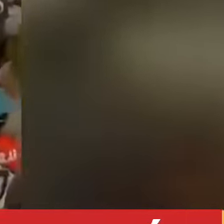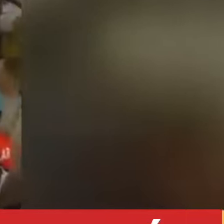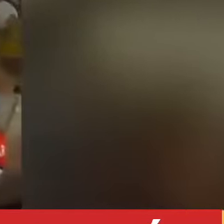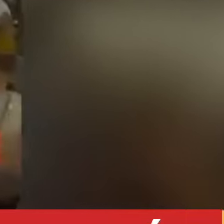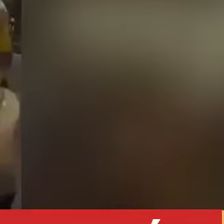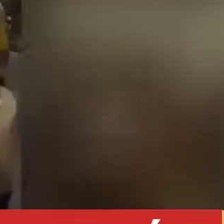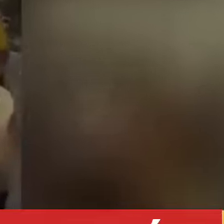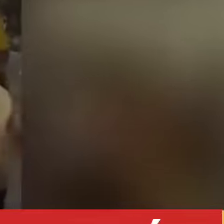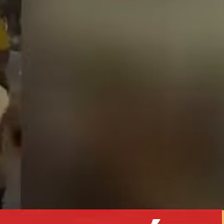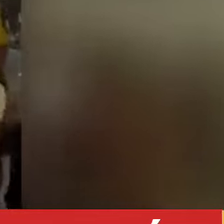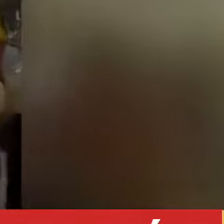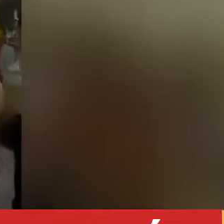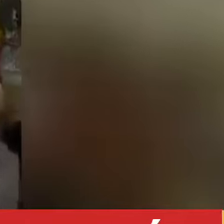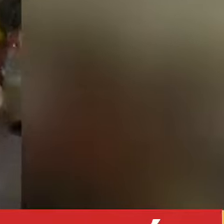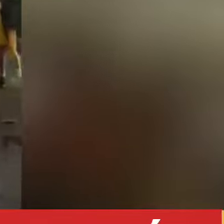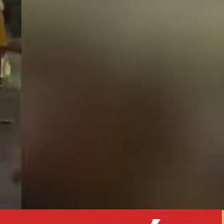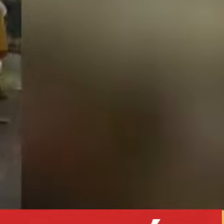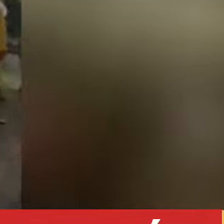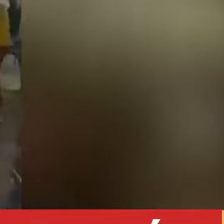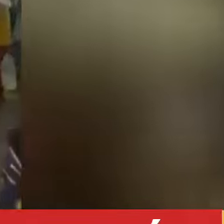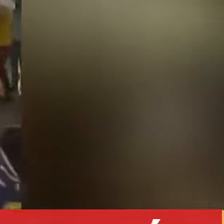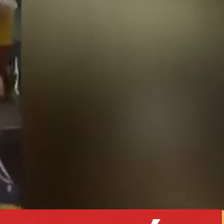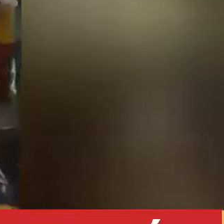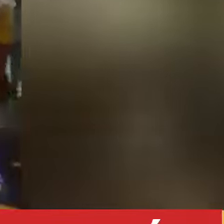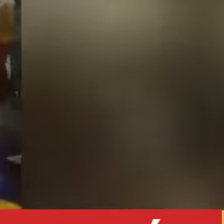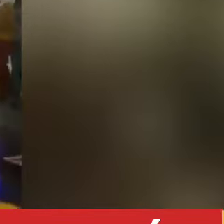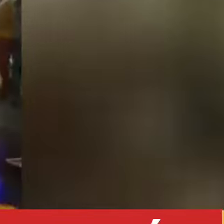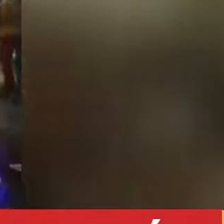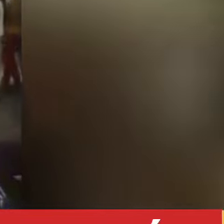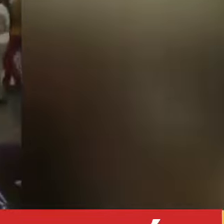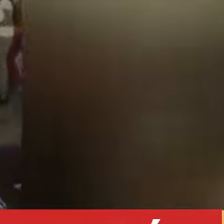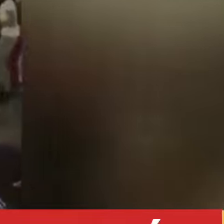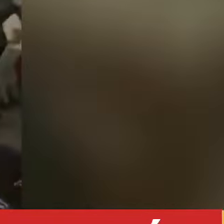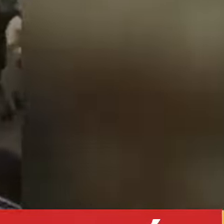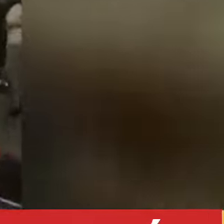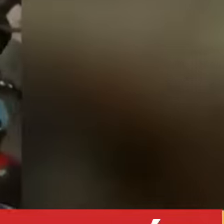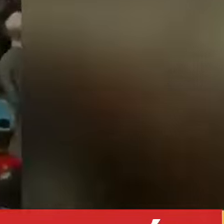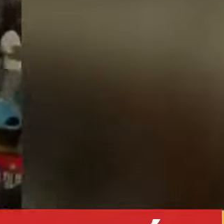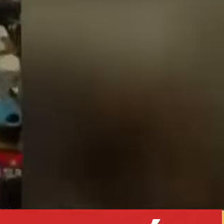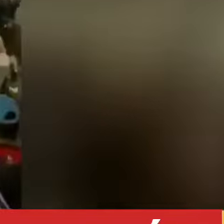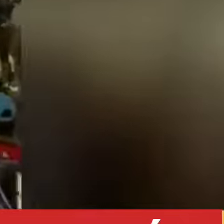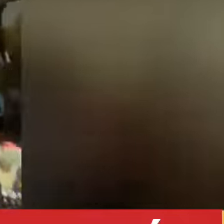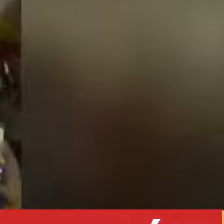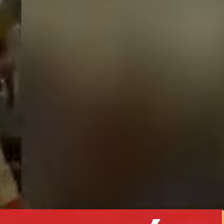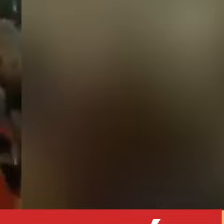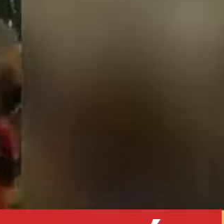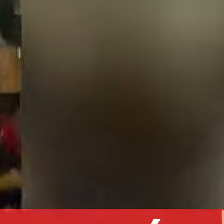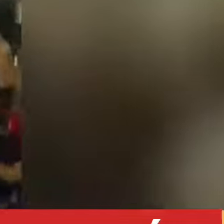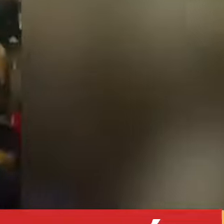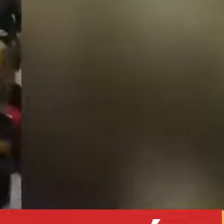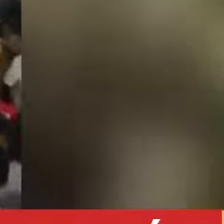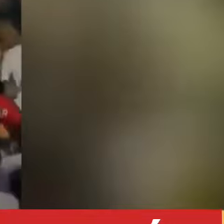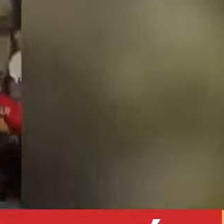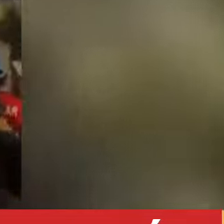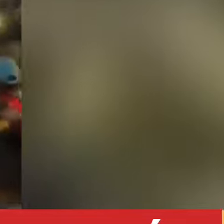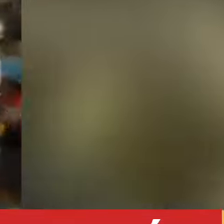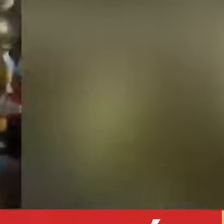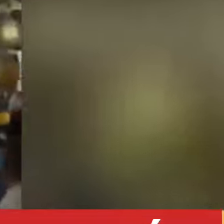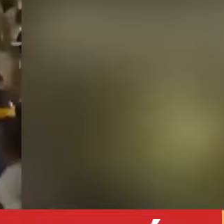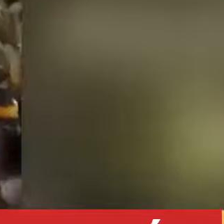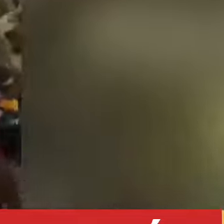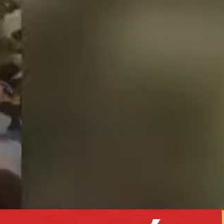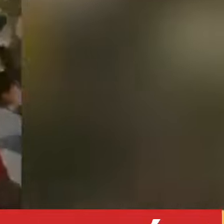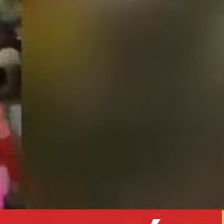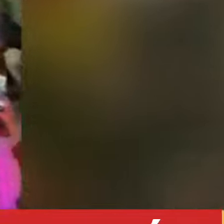lo que decía del Partido Comunista, que se desmarca y dice que ellos pueden tener su opinión, pero que esto no va